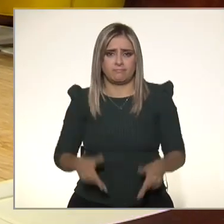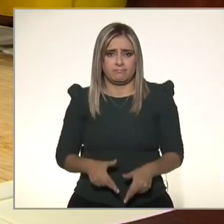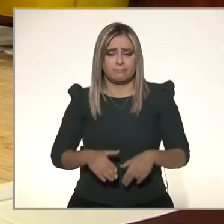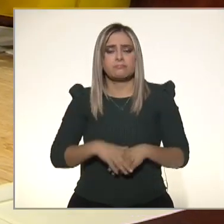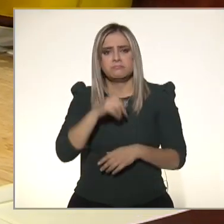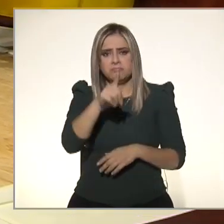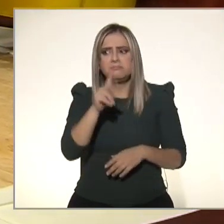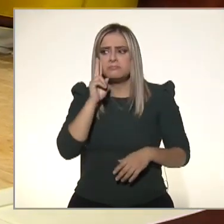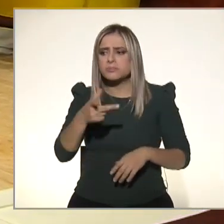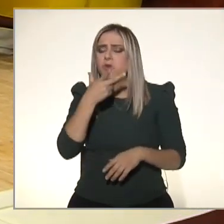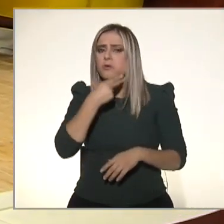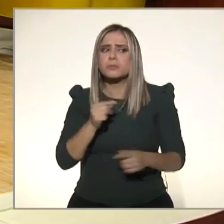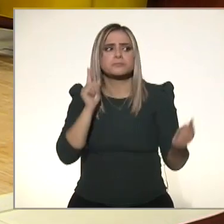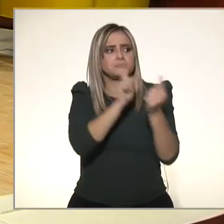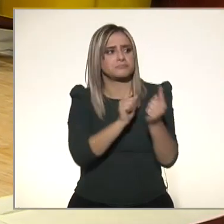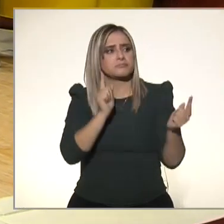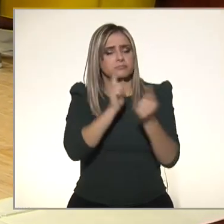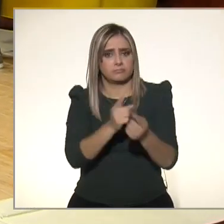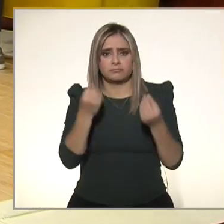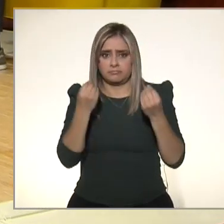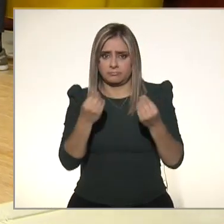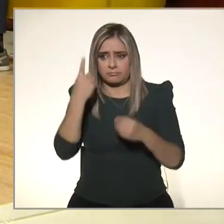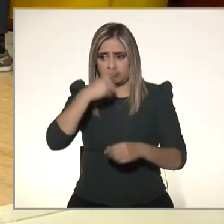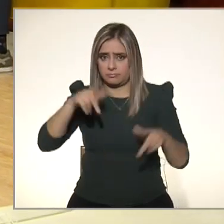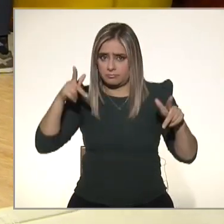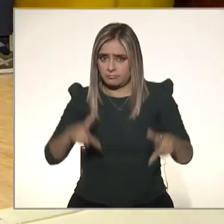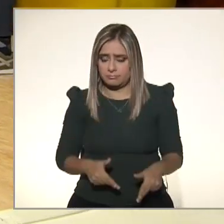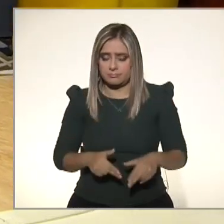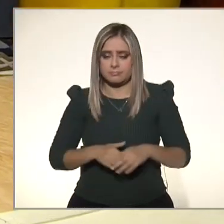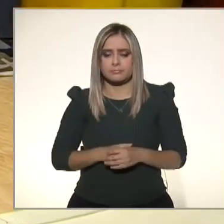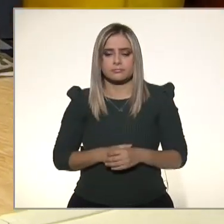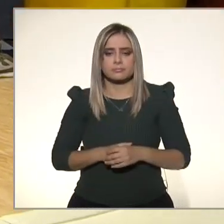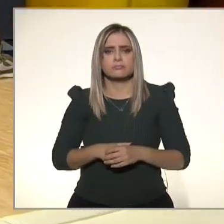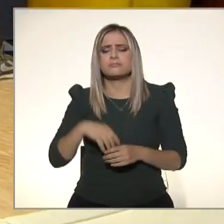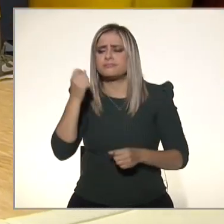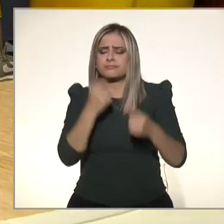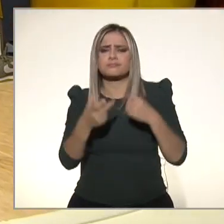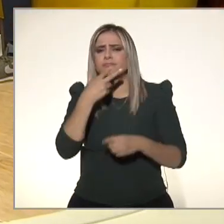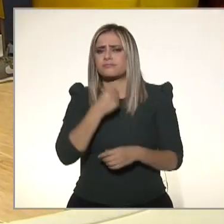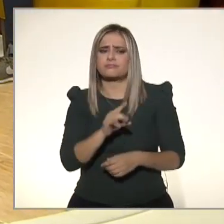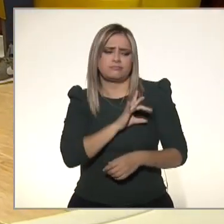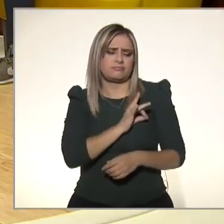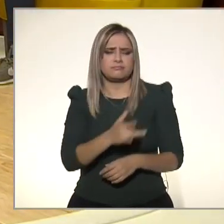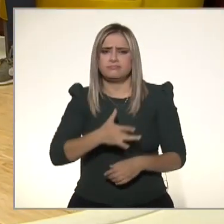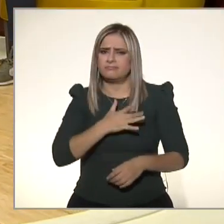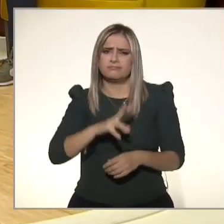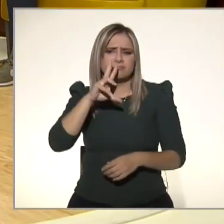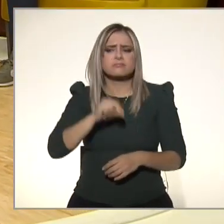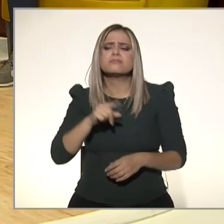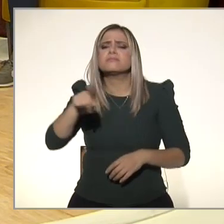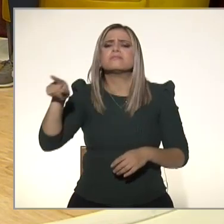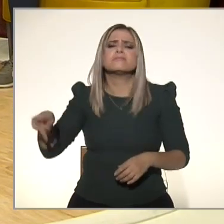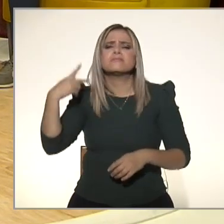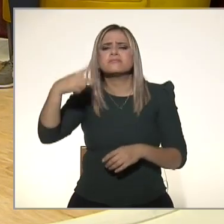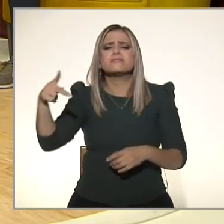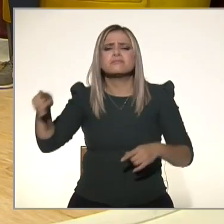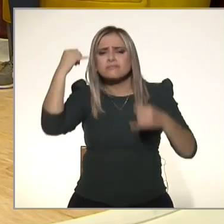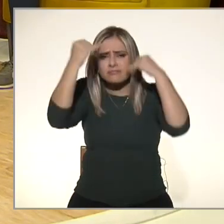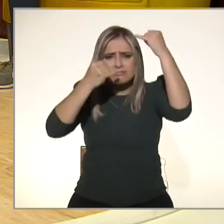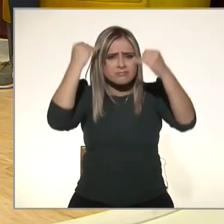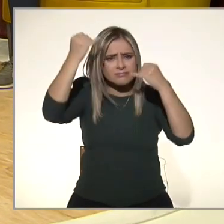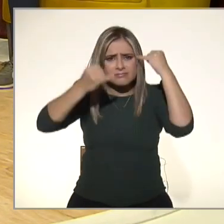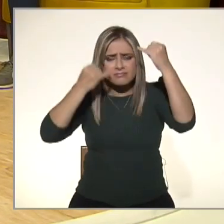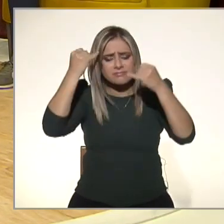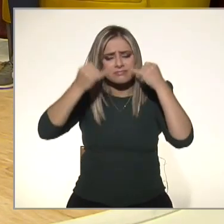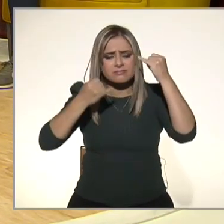gente, hombres que se acerquen a ustedes. No tienen miedo, o sea, existen muchos tabús a eso me